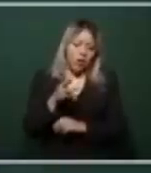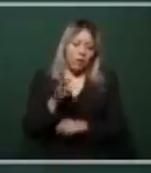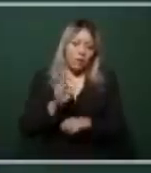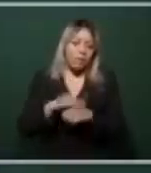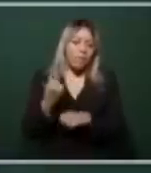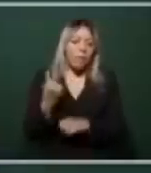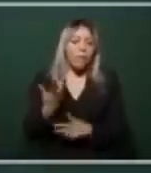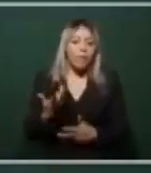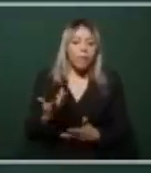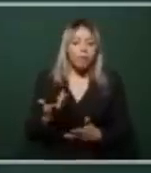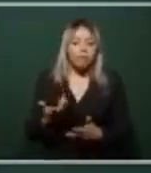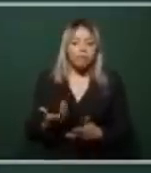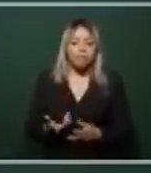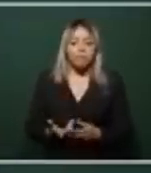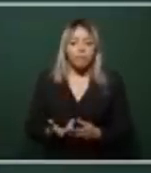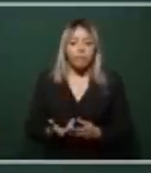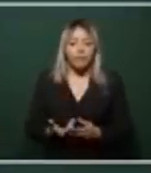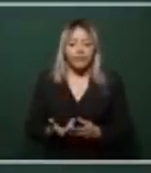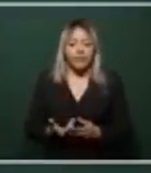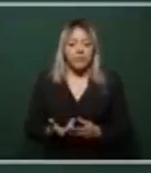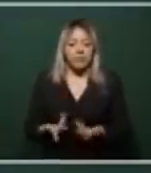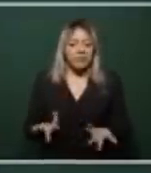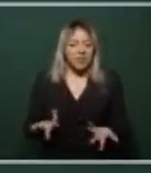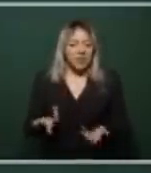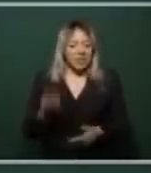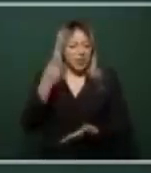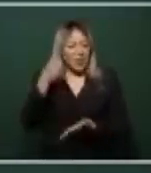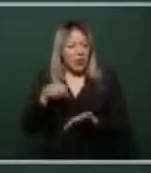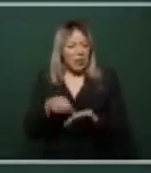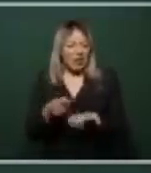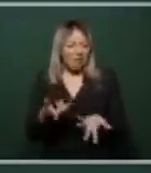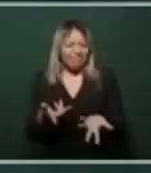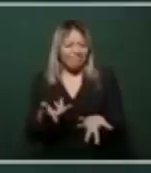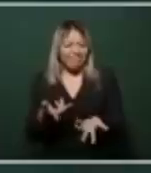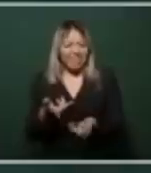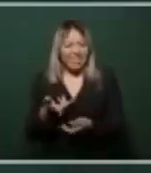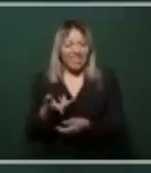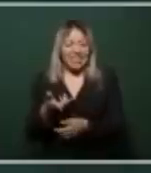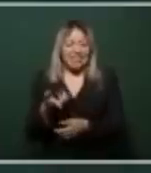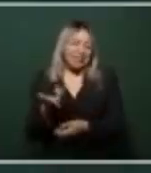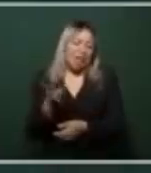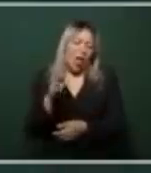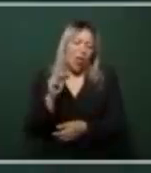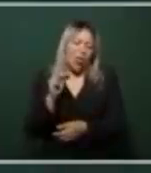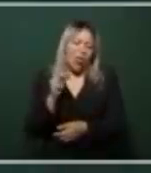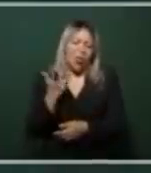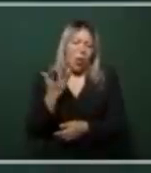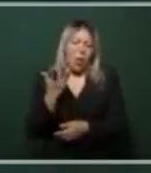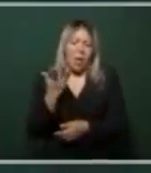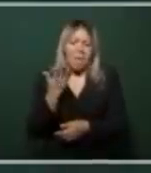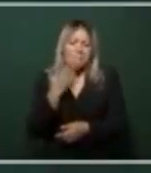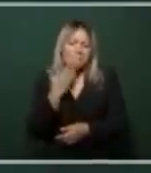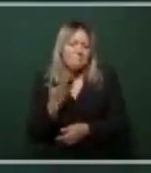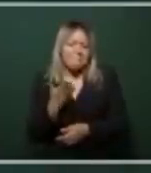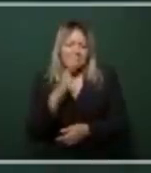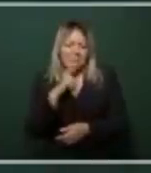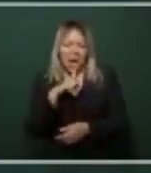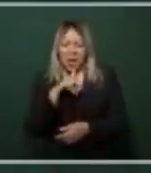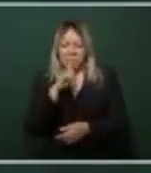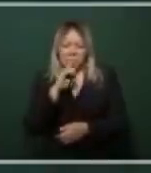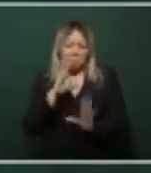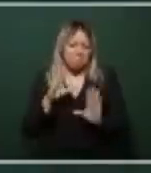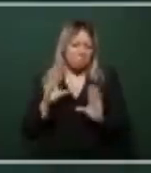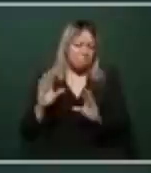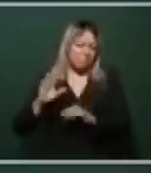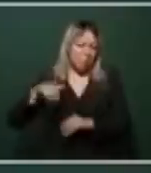porque no lo considero sano. Durante la conferencia de